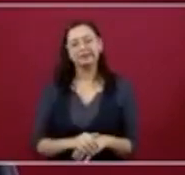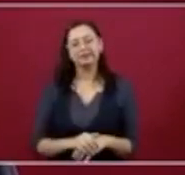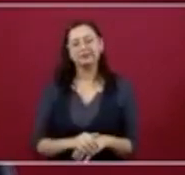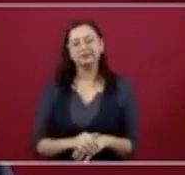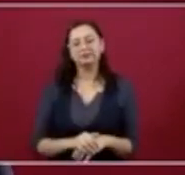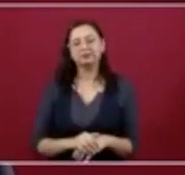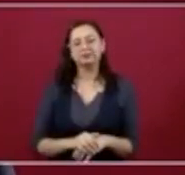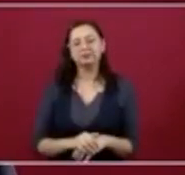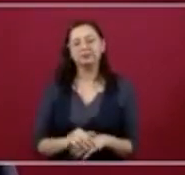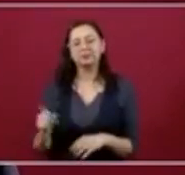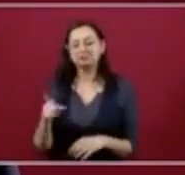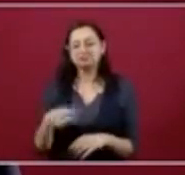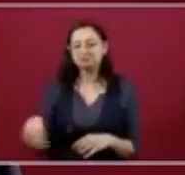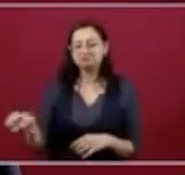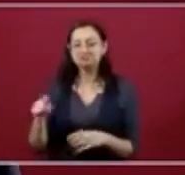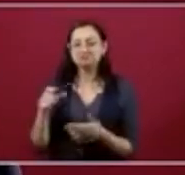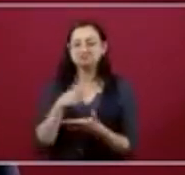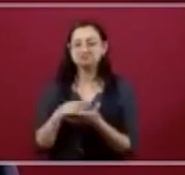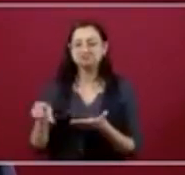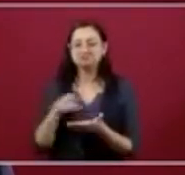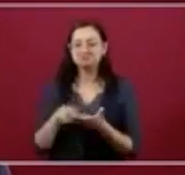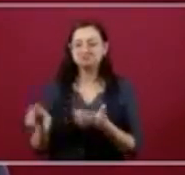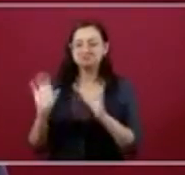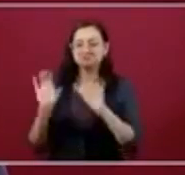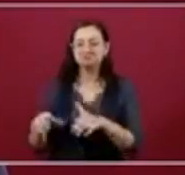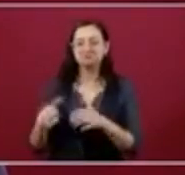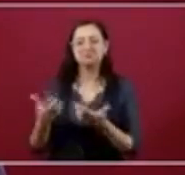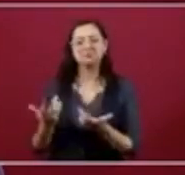suscripciones de revistas,